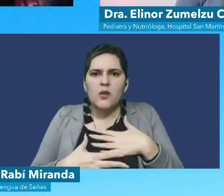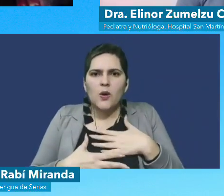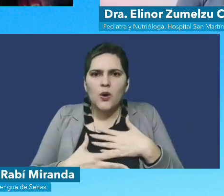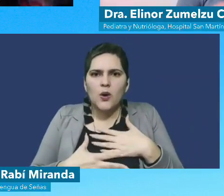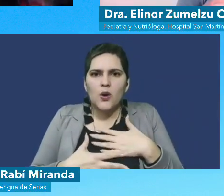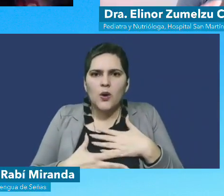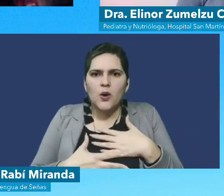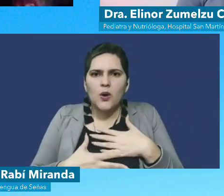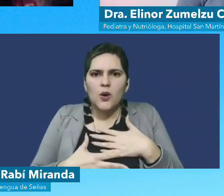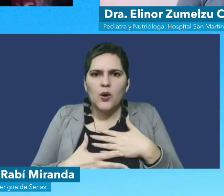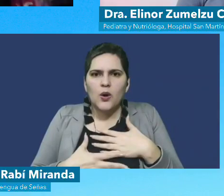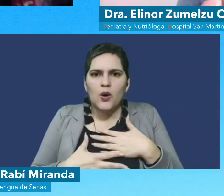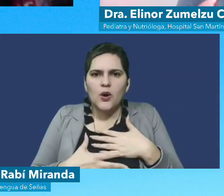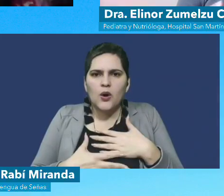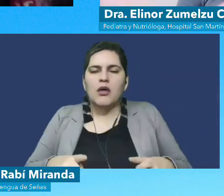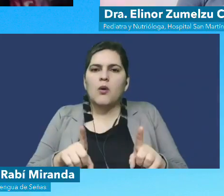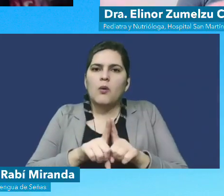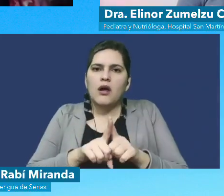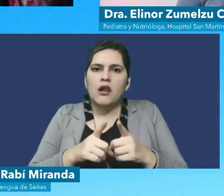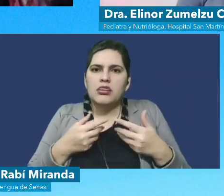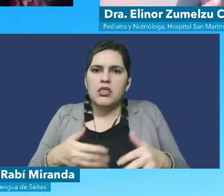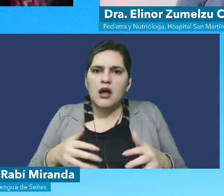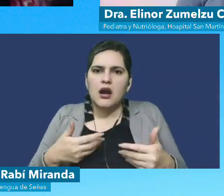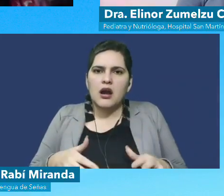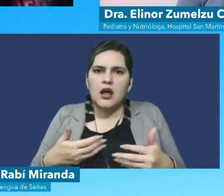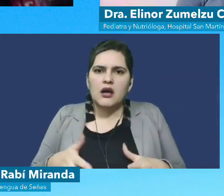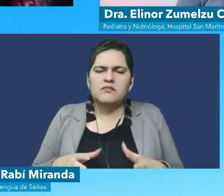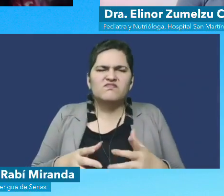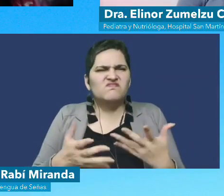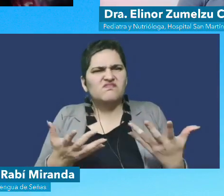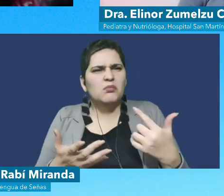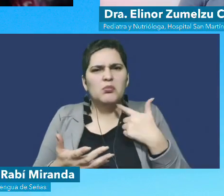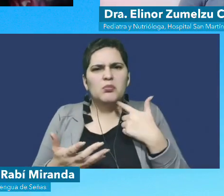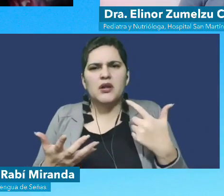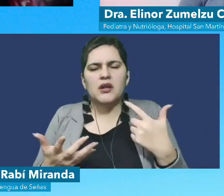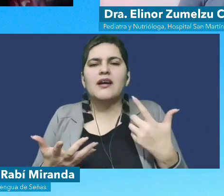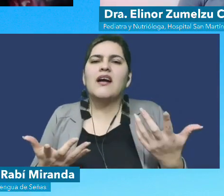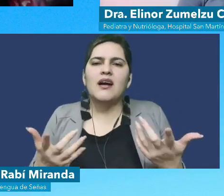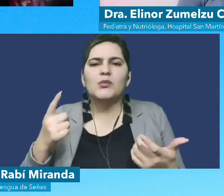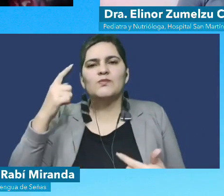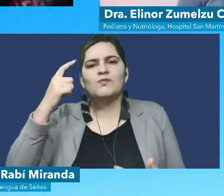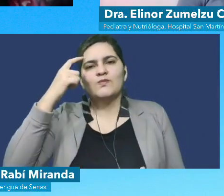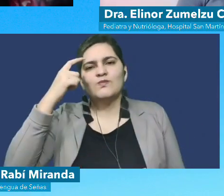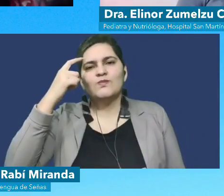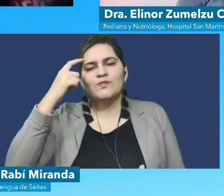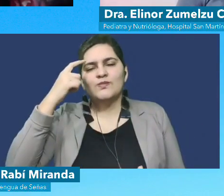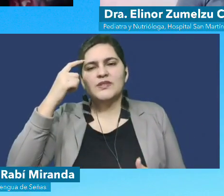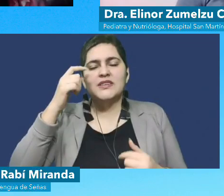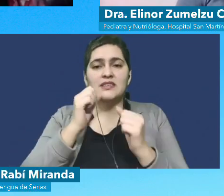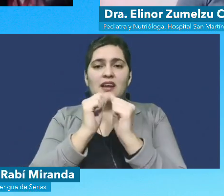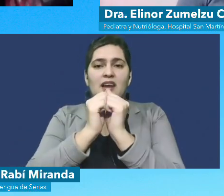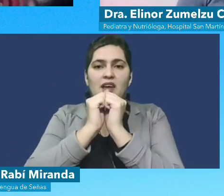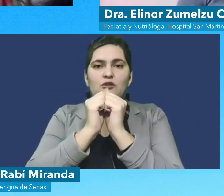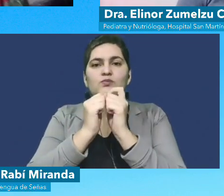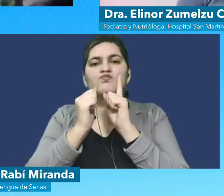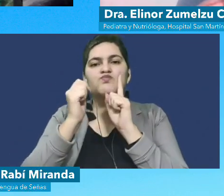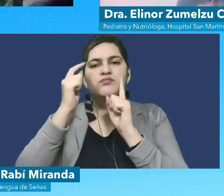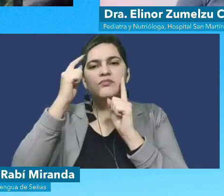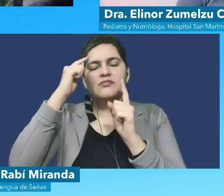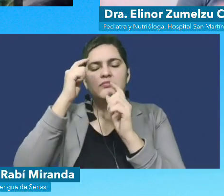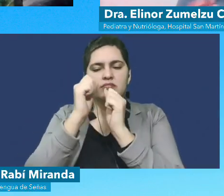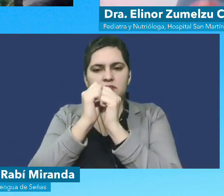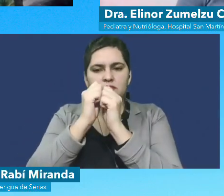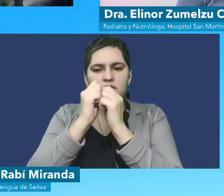o etcétera. O sea, son cosas como, ¿por qué pasa eso? Y eso pasa porque hay neurotransmisores o sustancias que son las